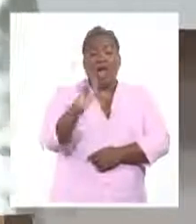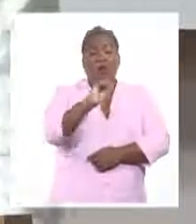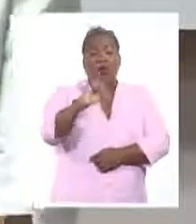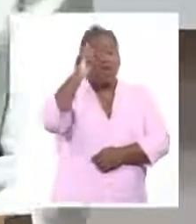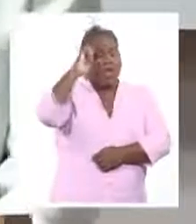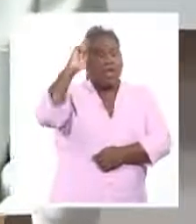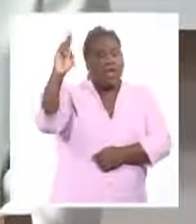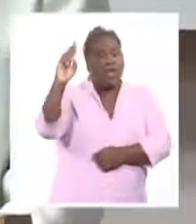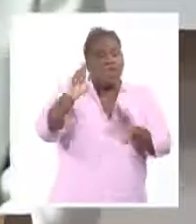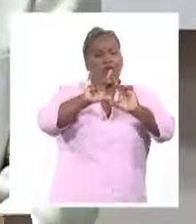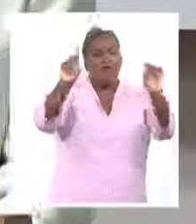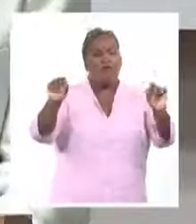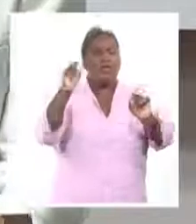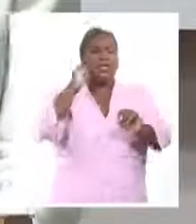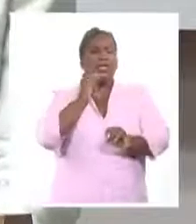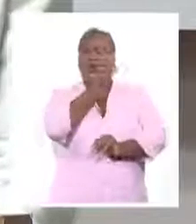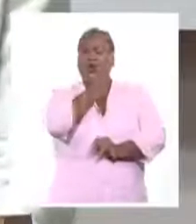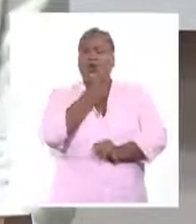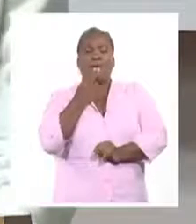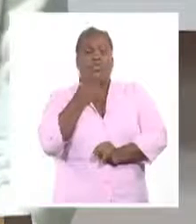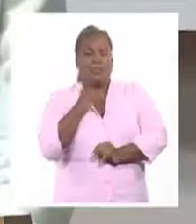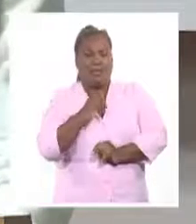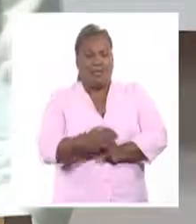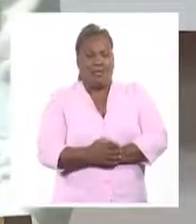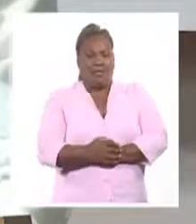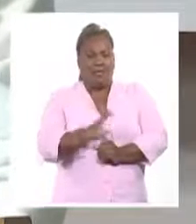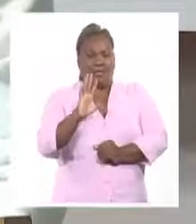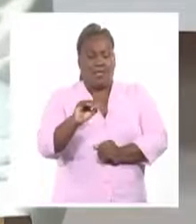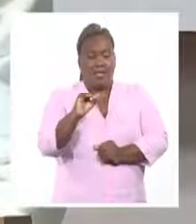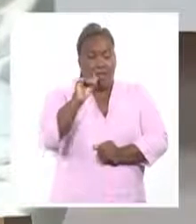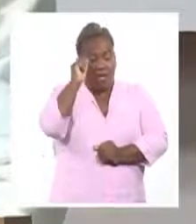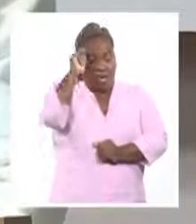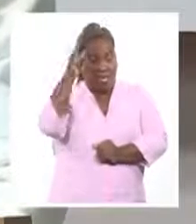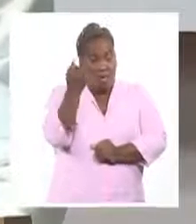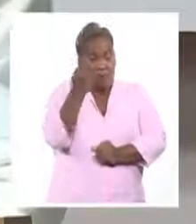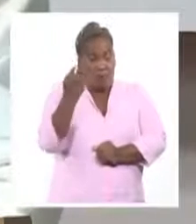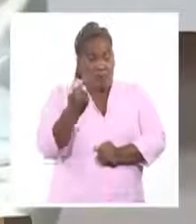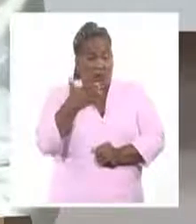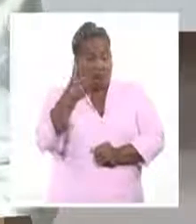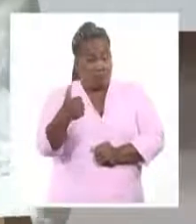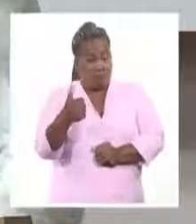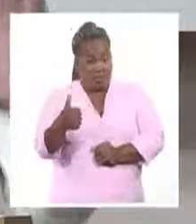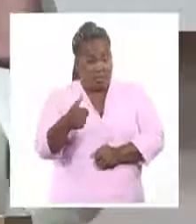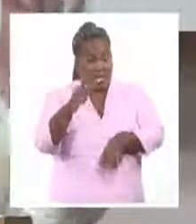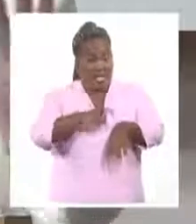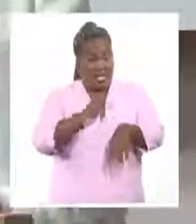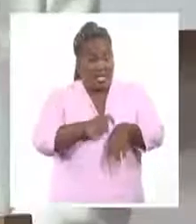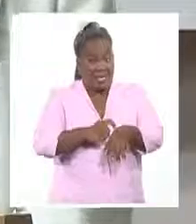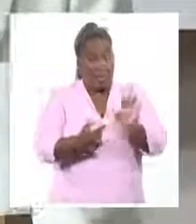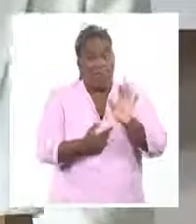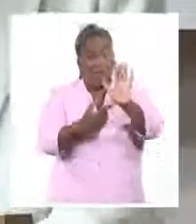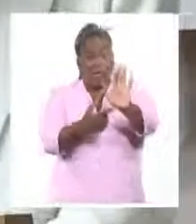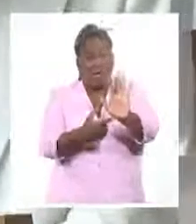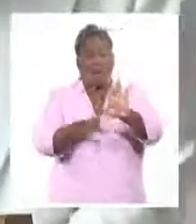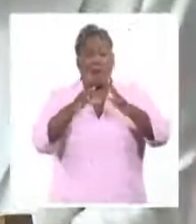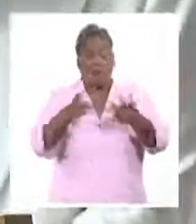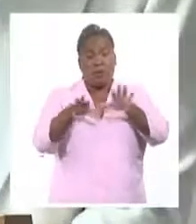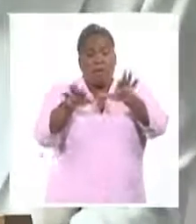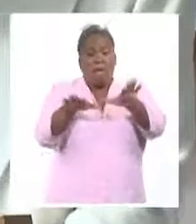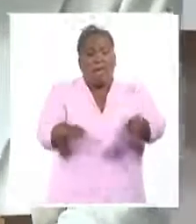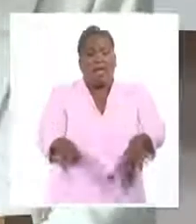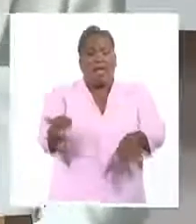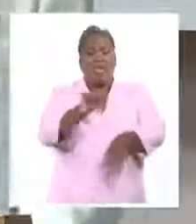frase tremenda de Martí en Nuestra América, y cito: una idea enérgica, flameada a tiempo ante el mundo, para como la bandera